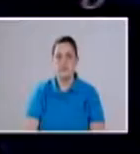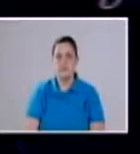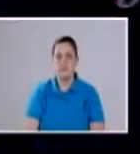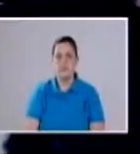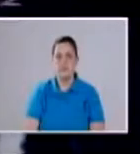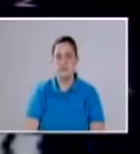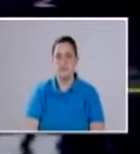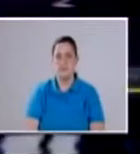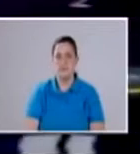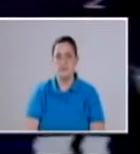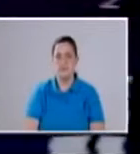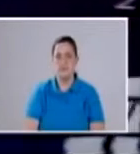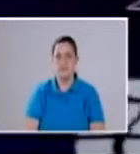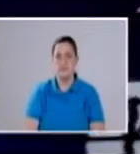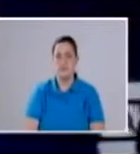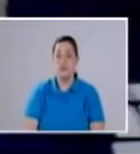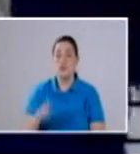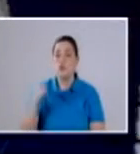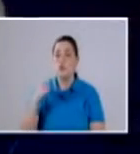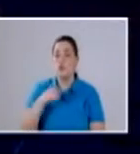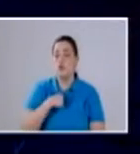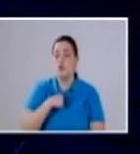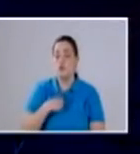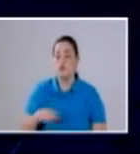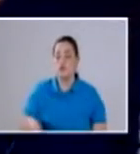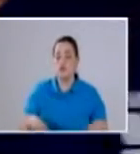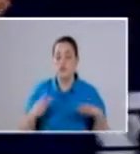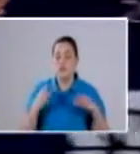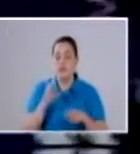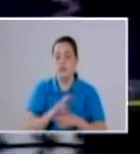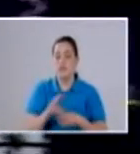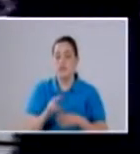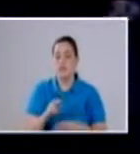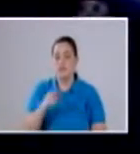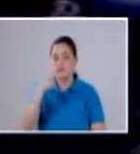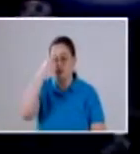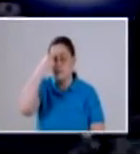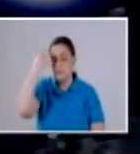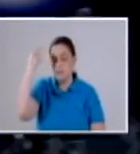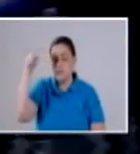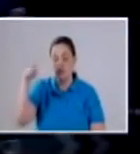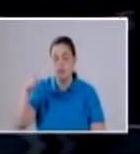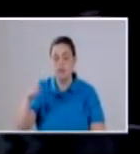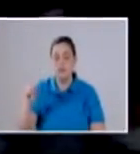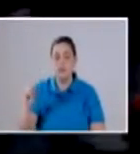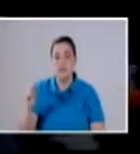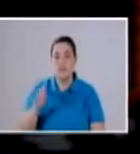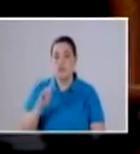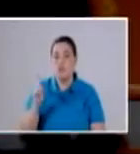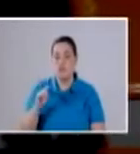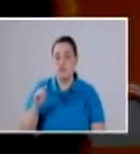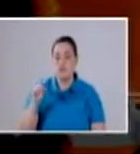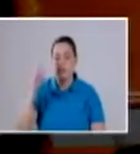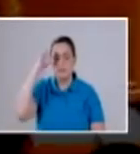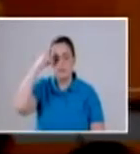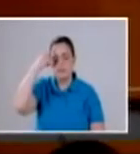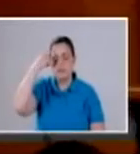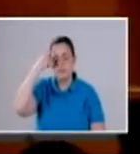Uno se va a enfrentar a situaciones en el trabajo en donde va a tener que determinar si agrada a Dios o a los